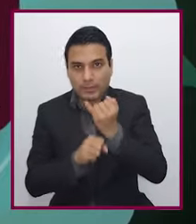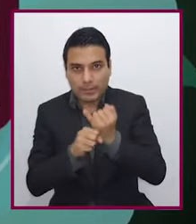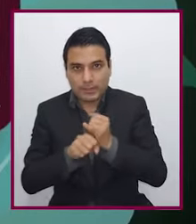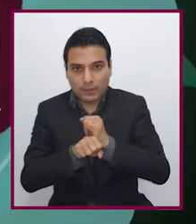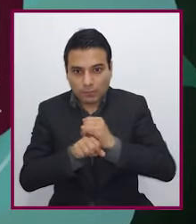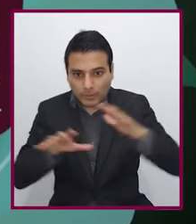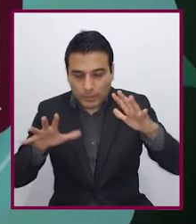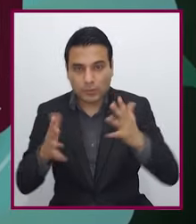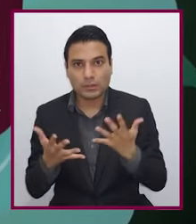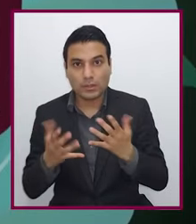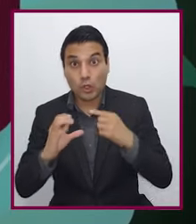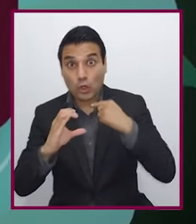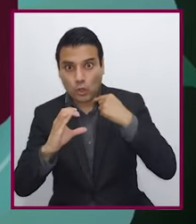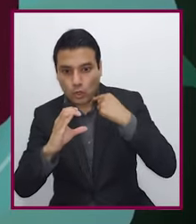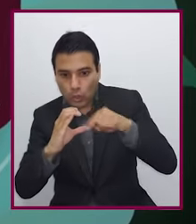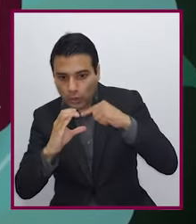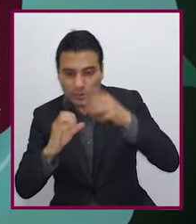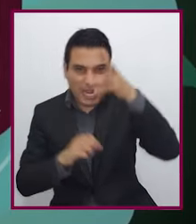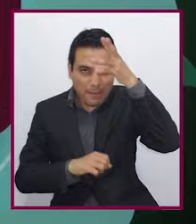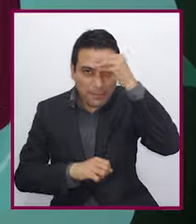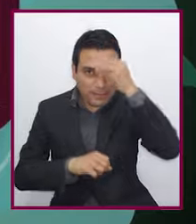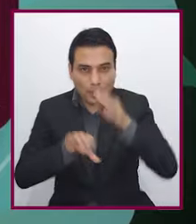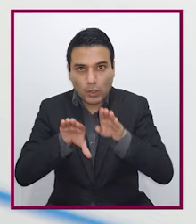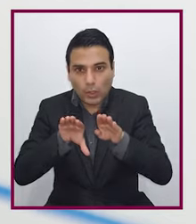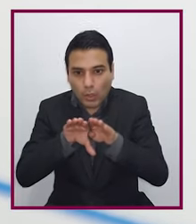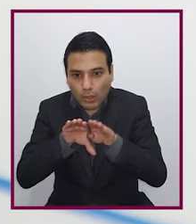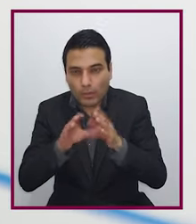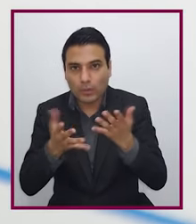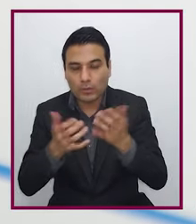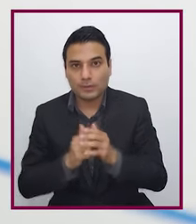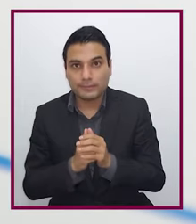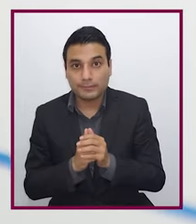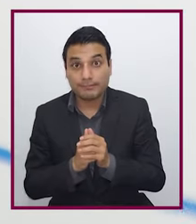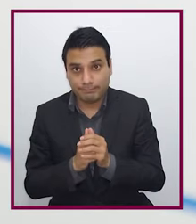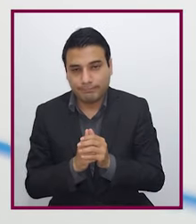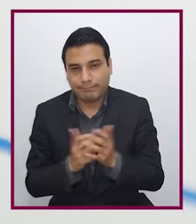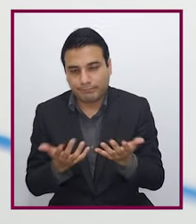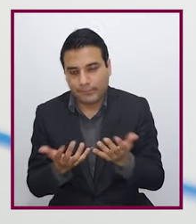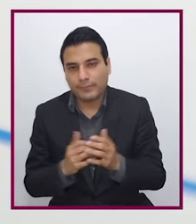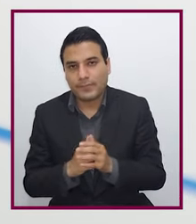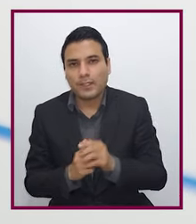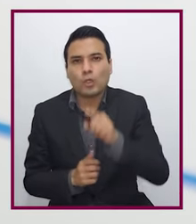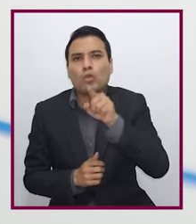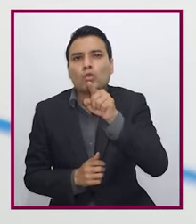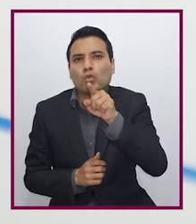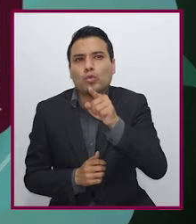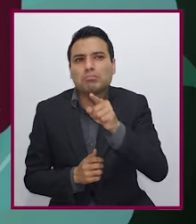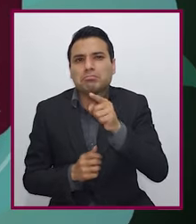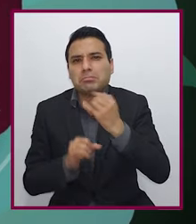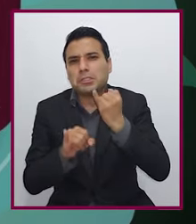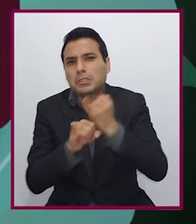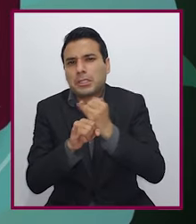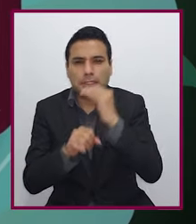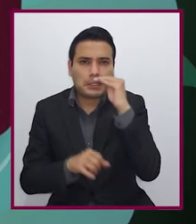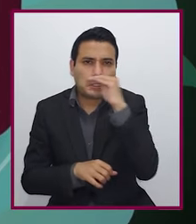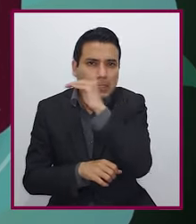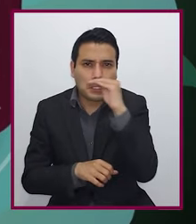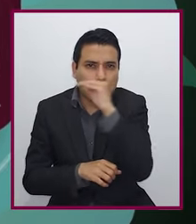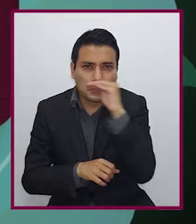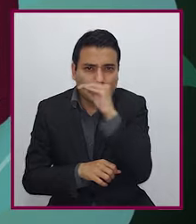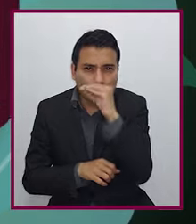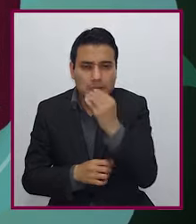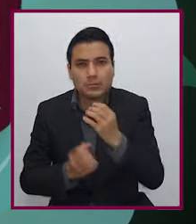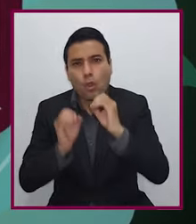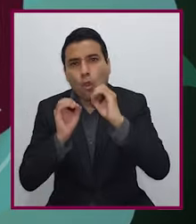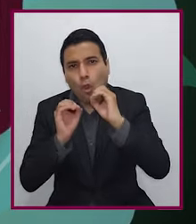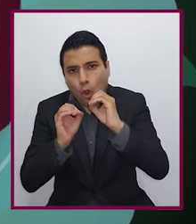a información, aprender a usar el correo electrónico, el email, ya sea que lo utilices con un servicio que esté en línea o